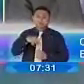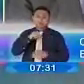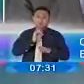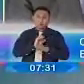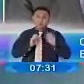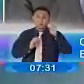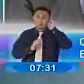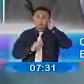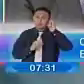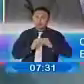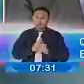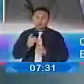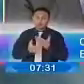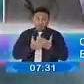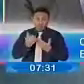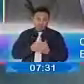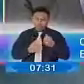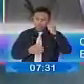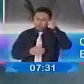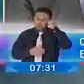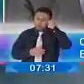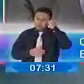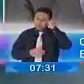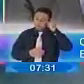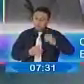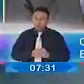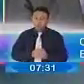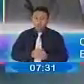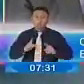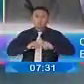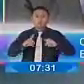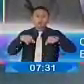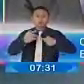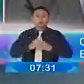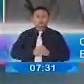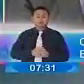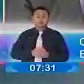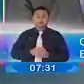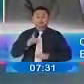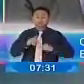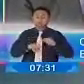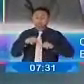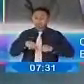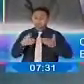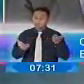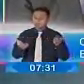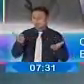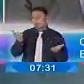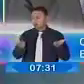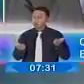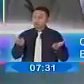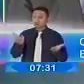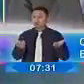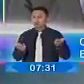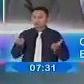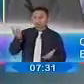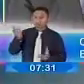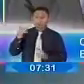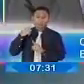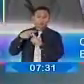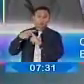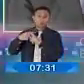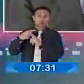país. No es fácil, es una situación muy compleja, pero el balance, mi querido amigo, yo creo que es positivo, es un